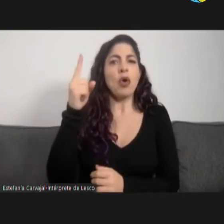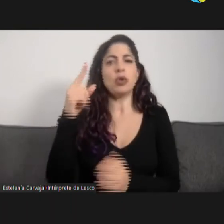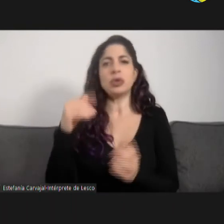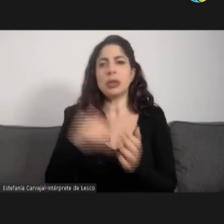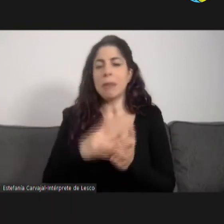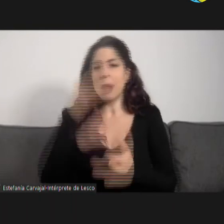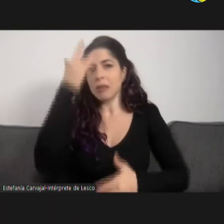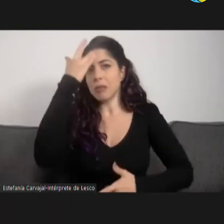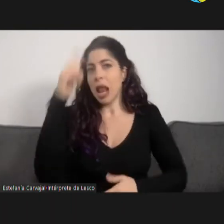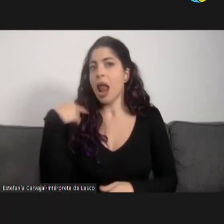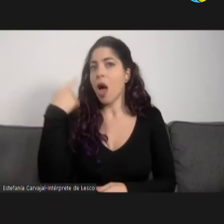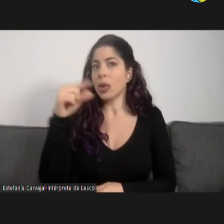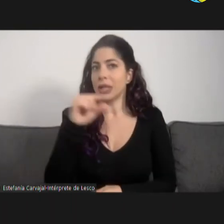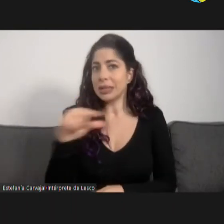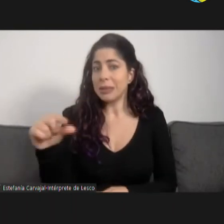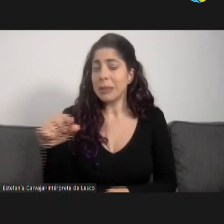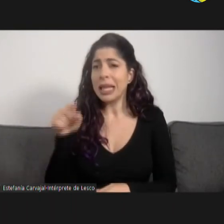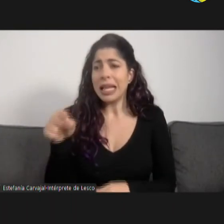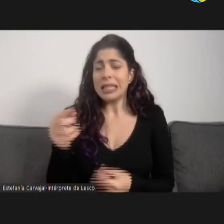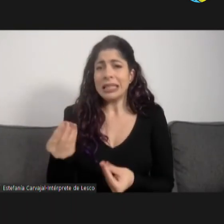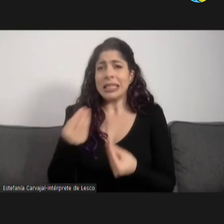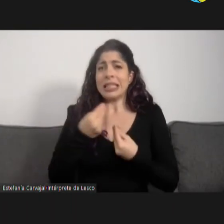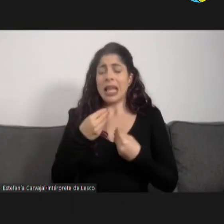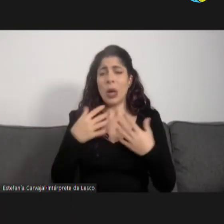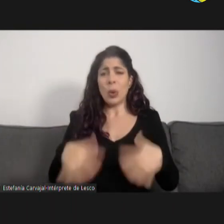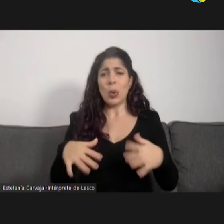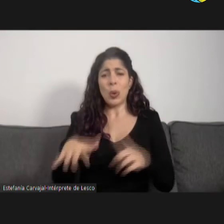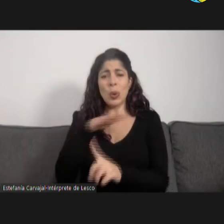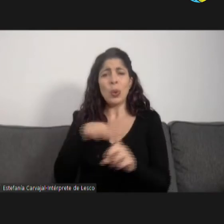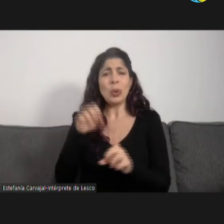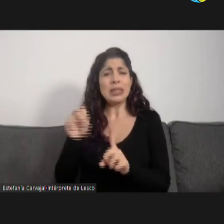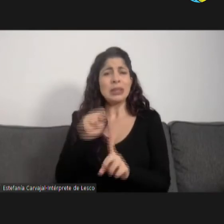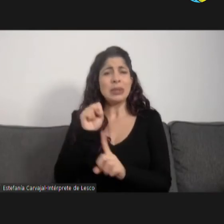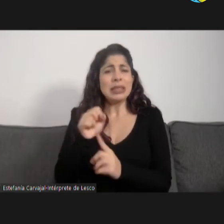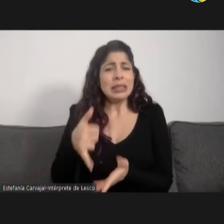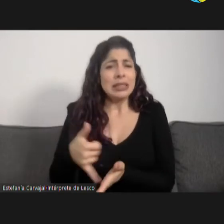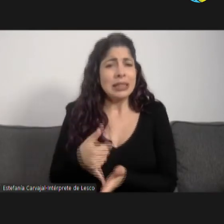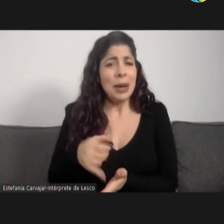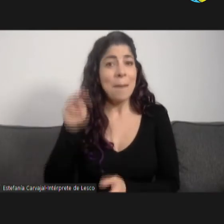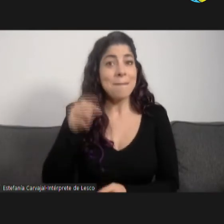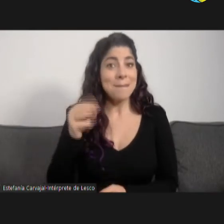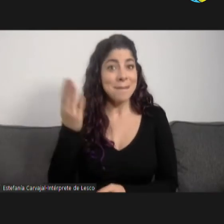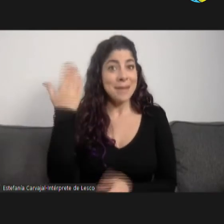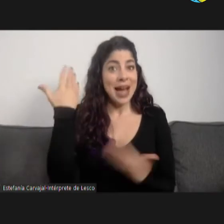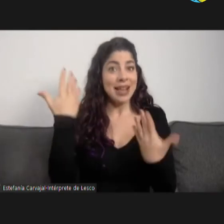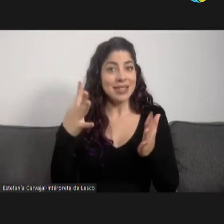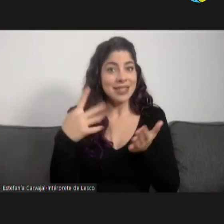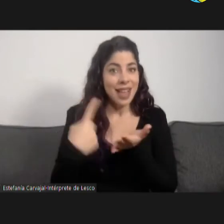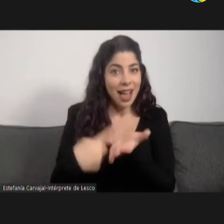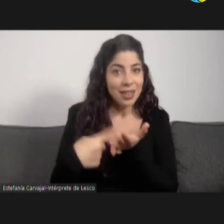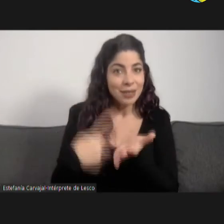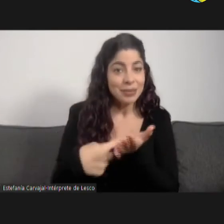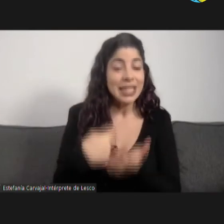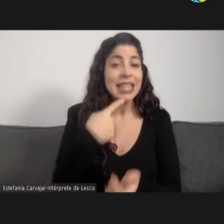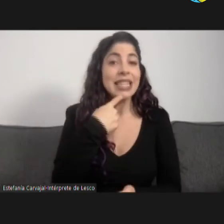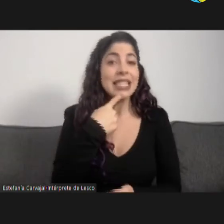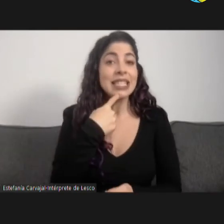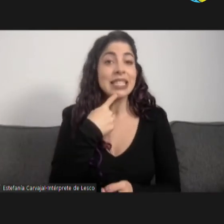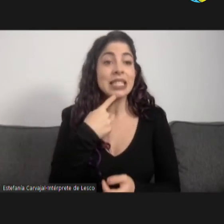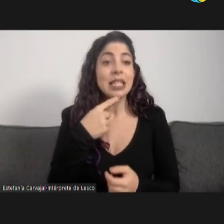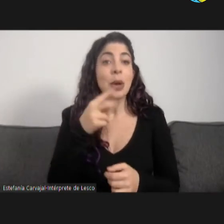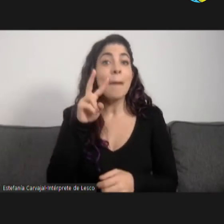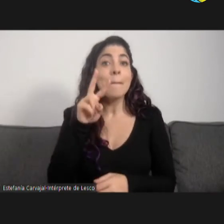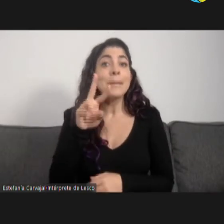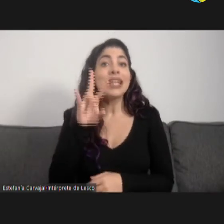próxima semana y esto realmente nos pone en un panorama muy crítico. Lo conversamos el martes cuando hablamos de que subíamos